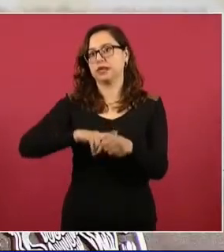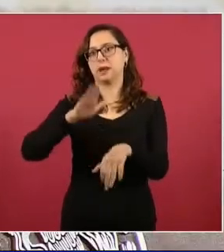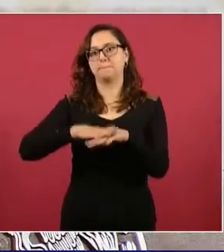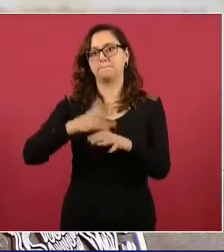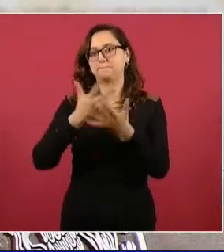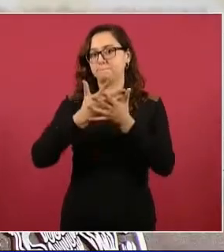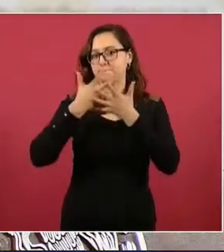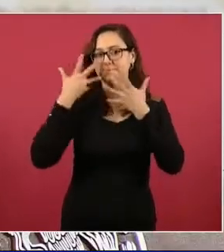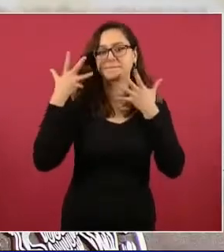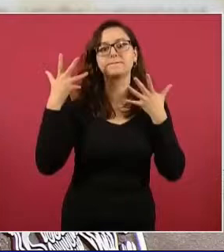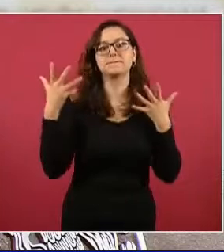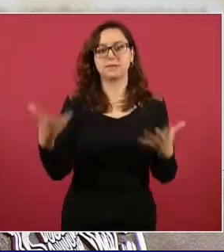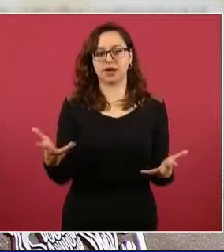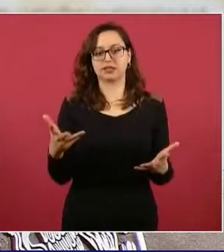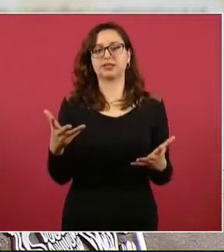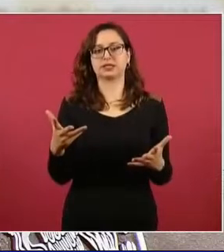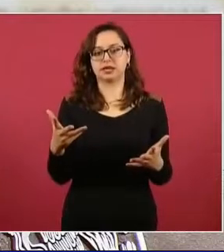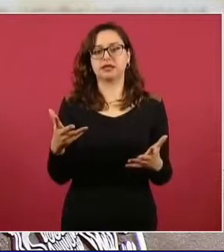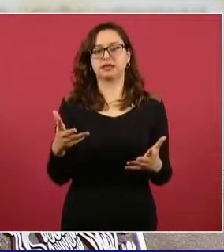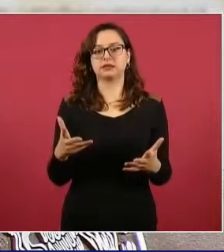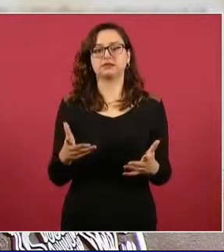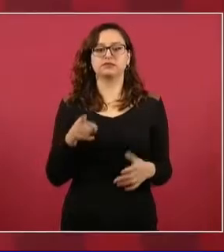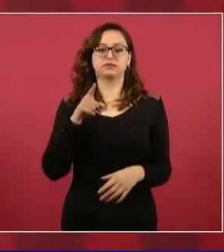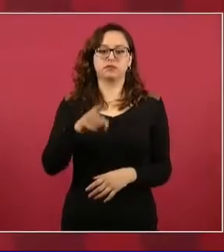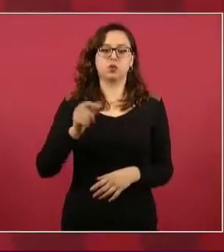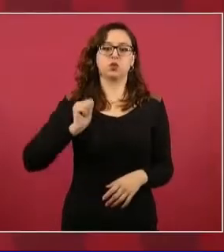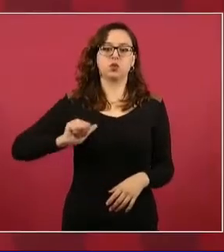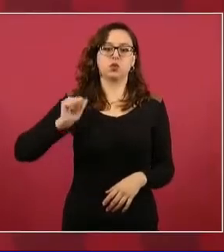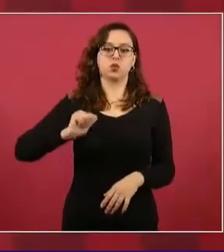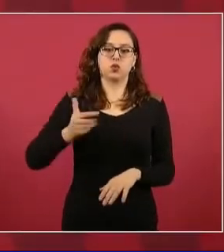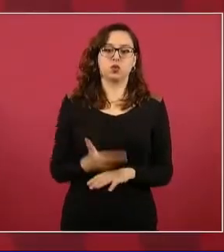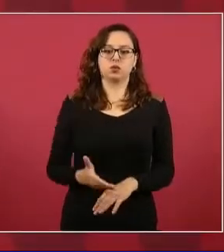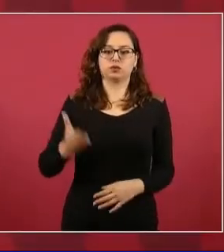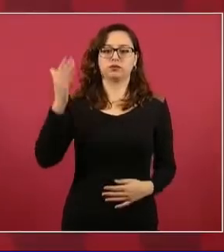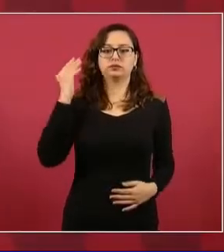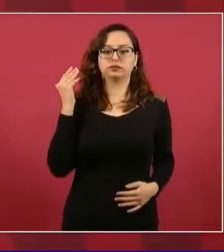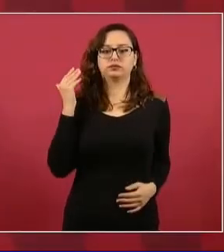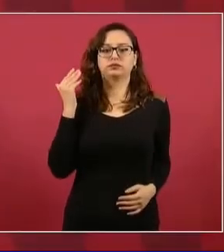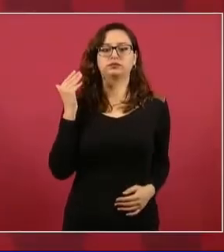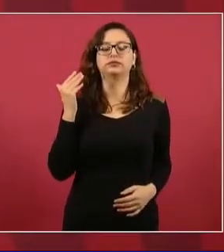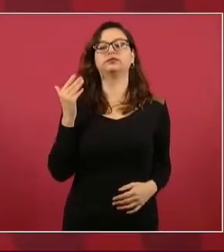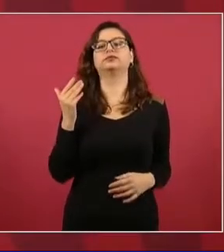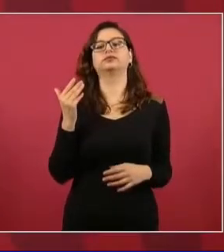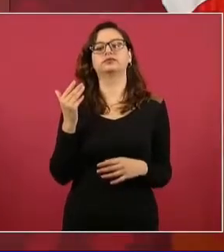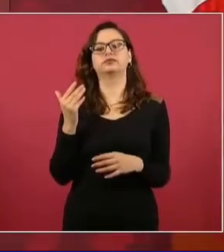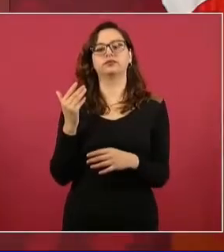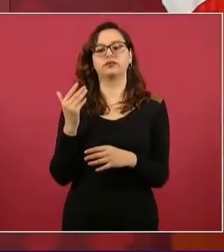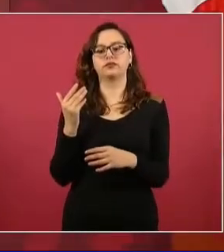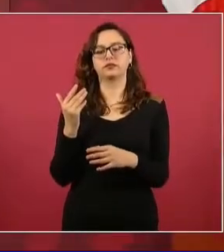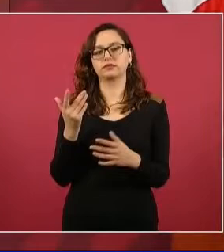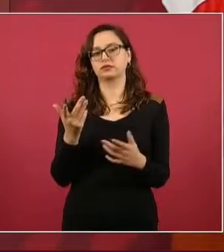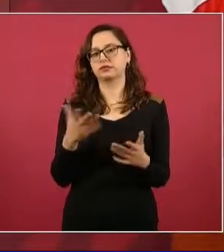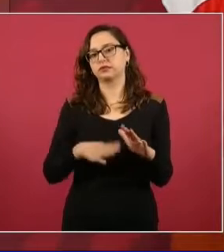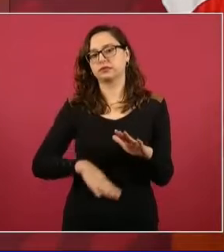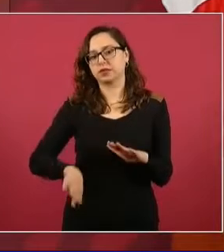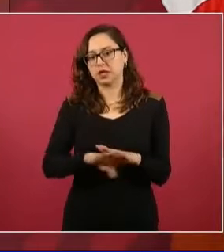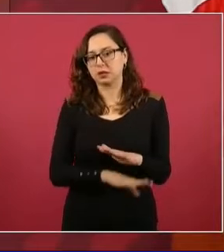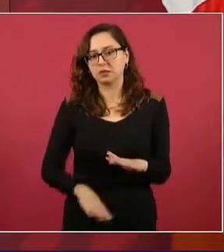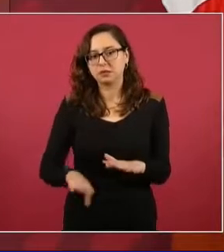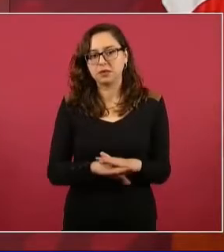IMSS Bienestar, de los originales, digamos, que tiene las especialidades básicas,